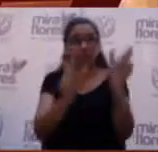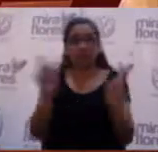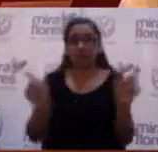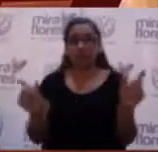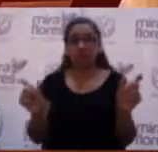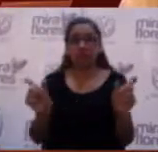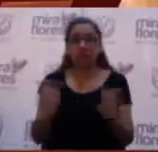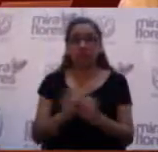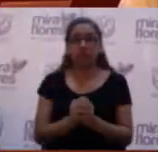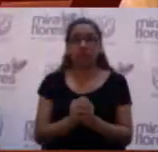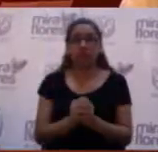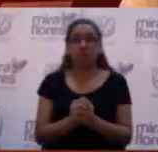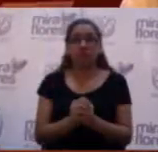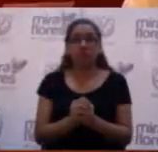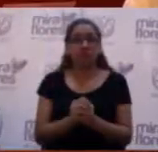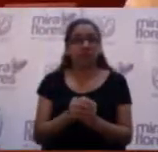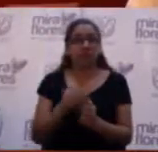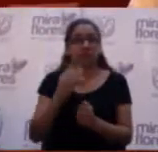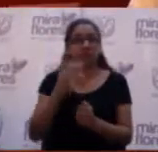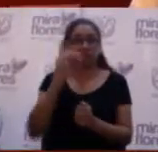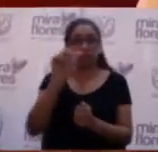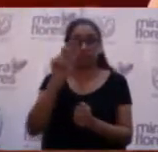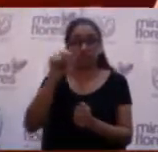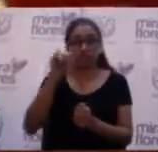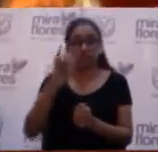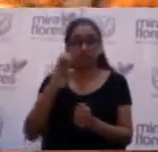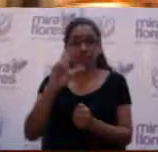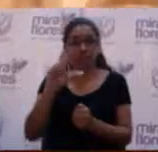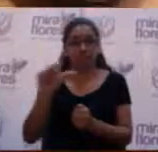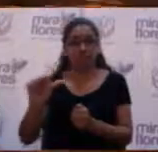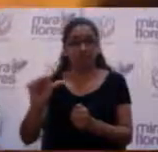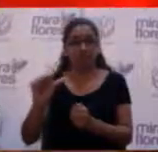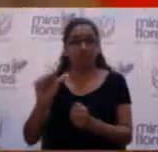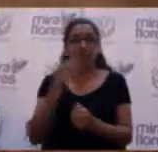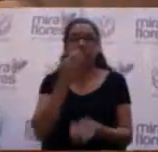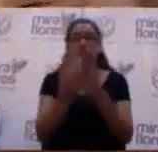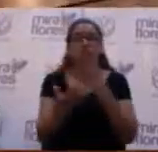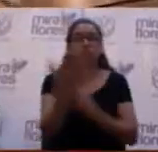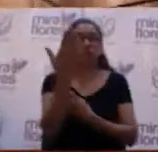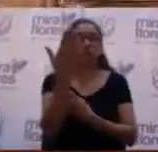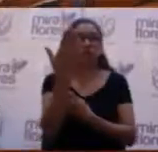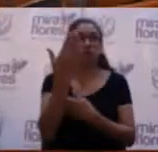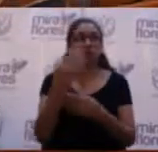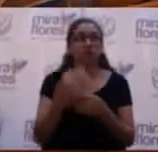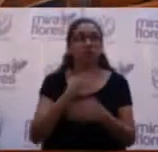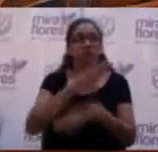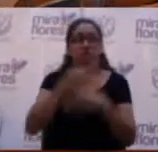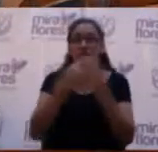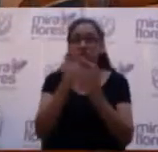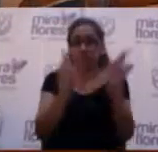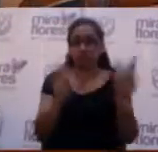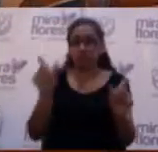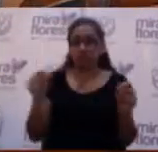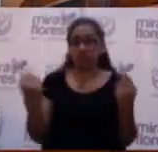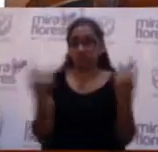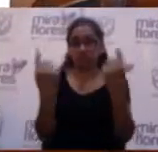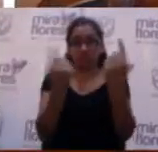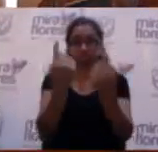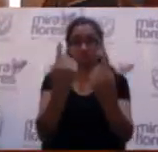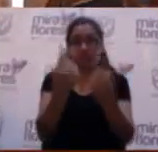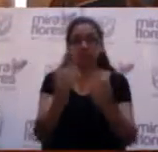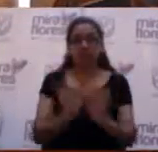La regidora Daniela Lozano ha pedido el uso de la palabra. Adelante, por favor. Buenos días, Jorge. Buenos días, regidores, con todos los presentes también.